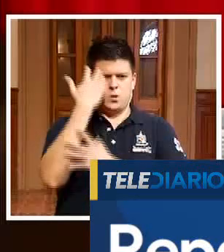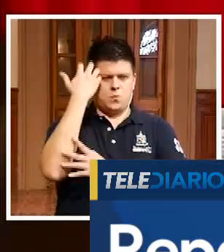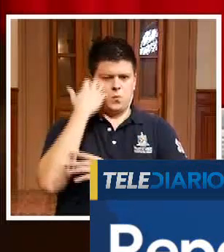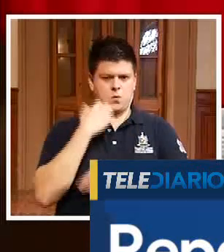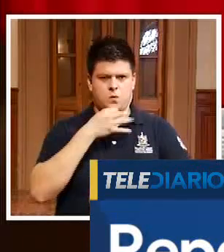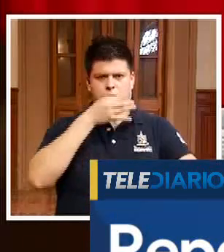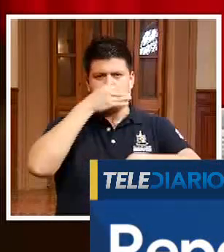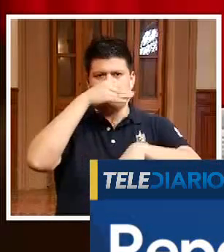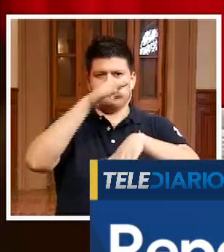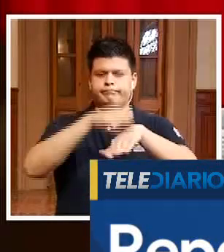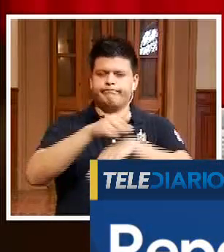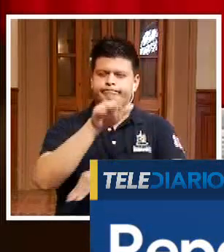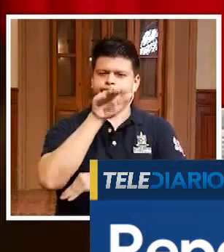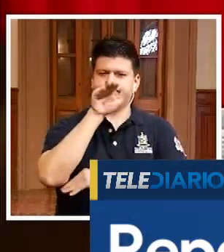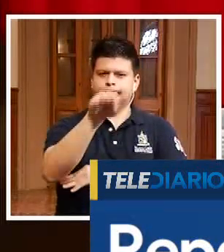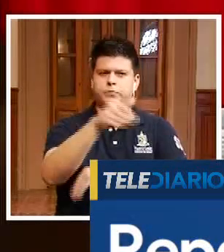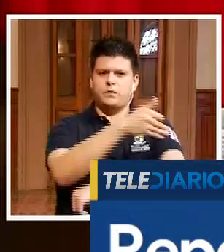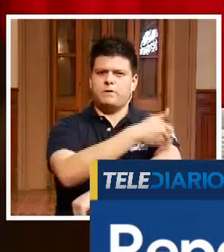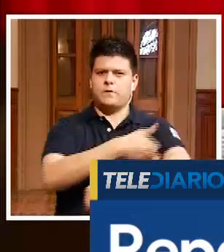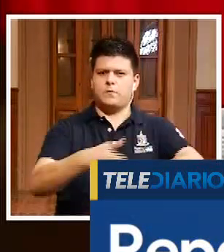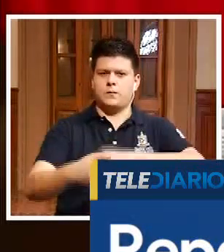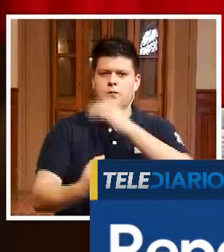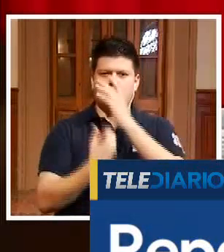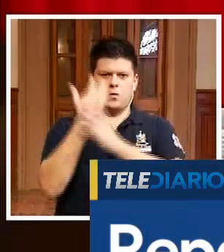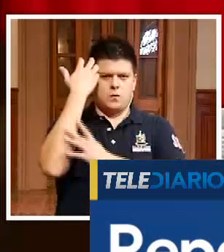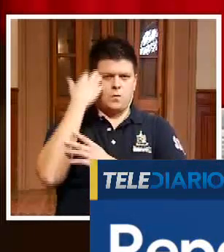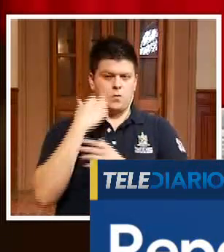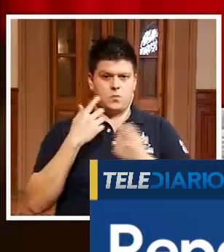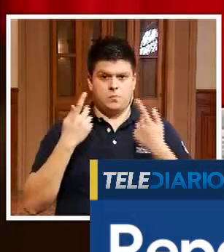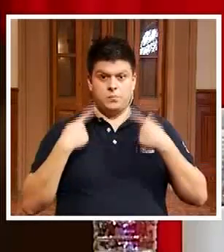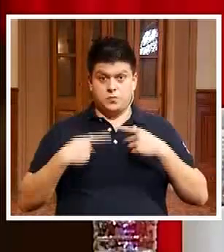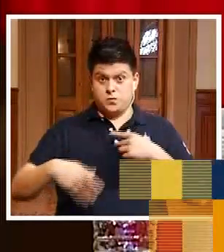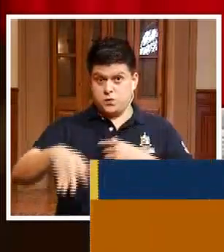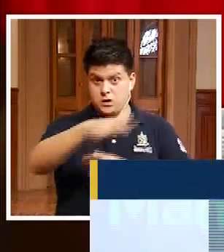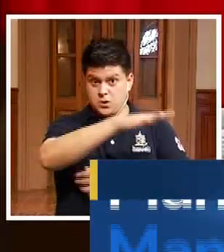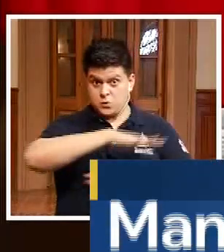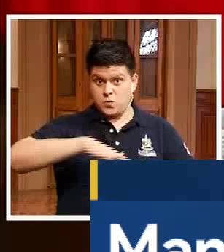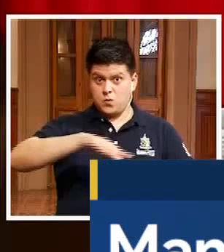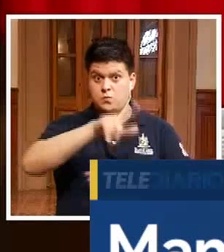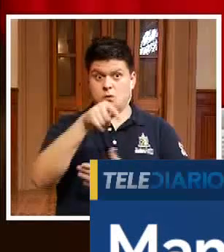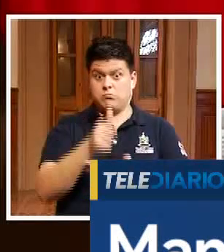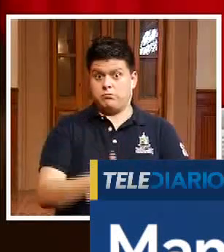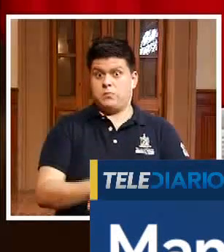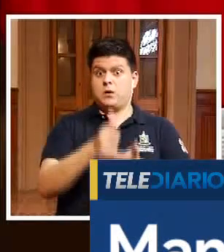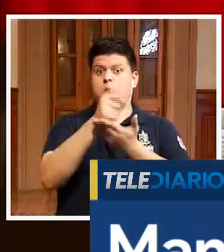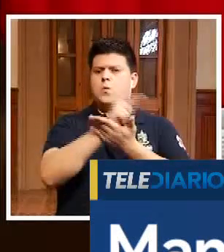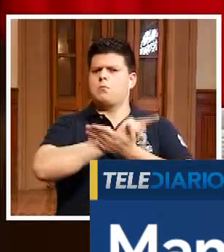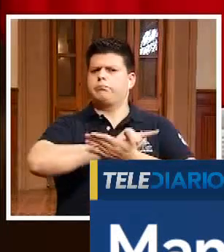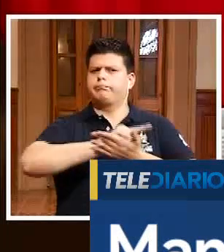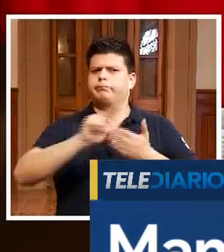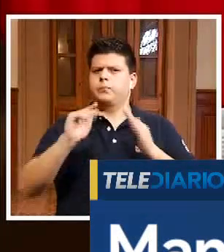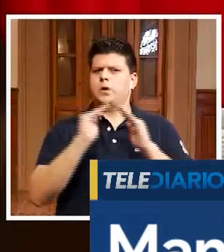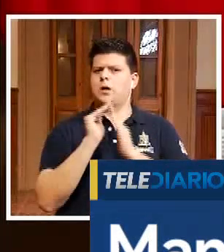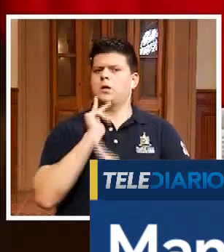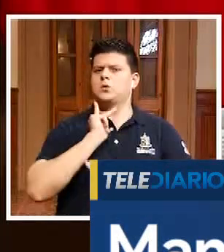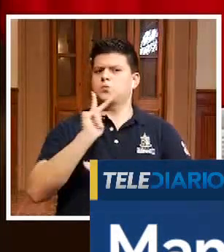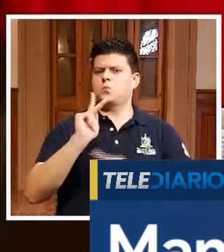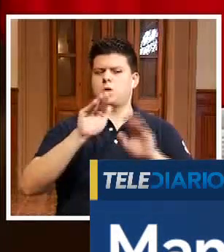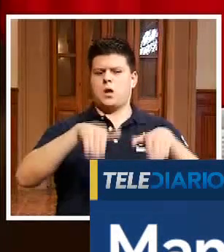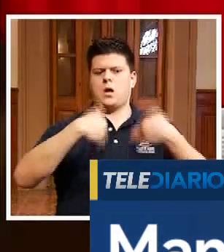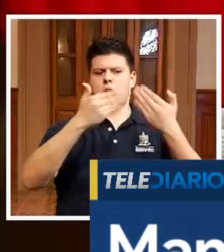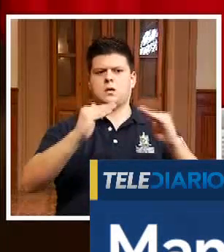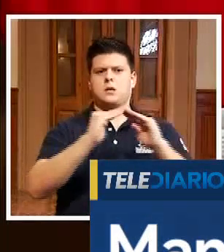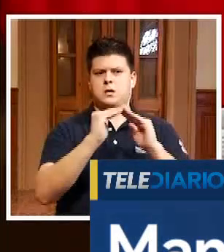Hago un llamado también a todas las familias de Nuevo León que nos ayuden a mantener limpios sus patios y sus